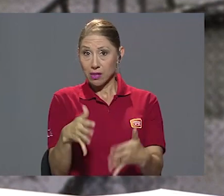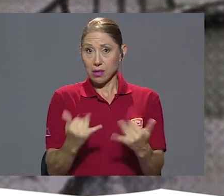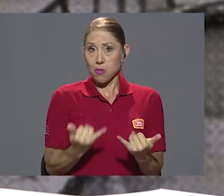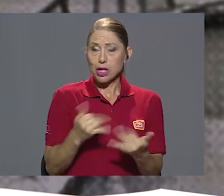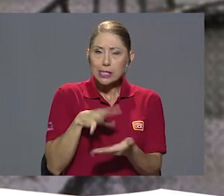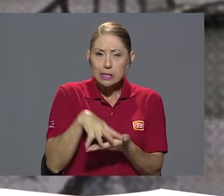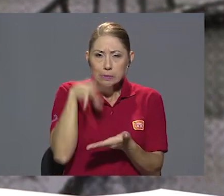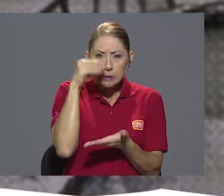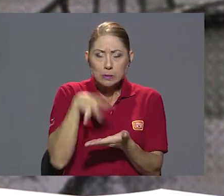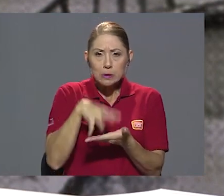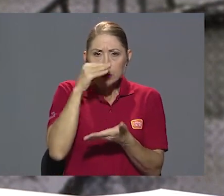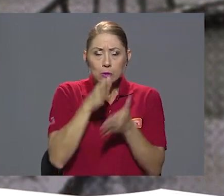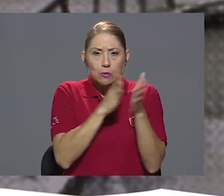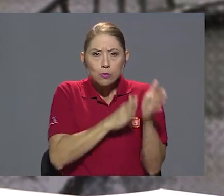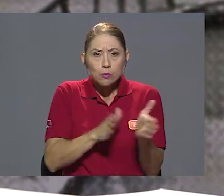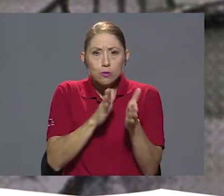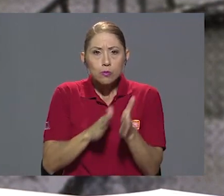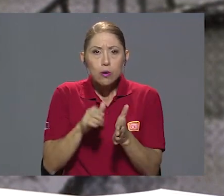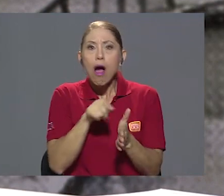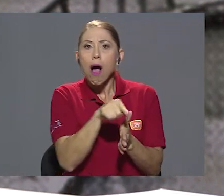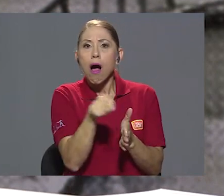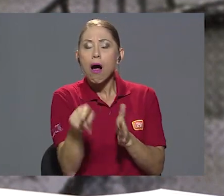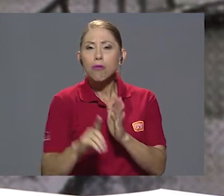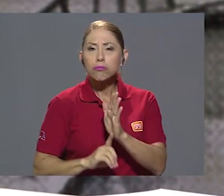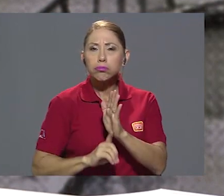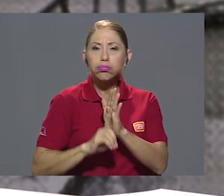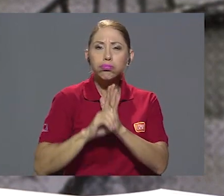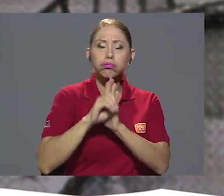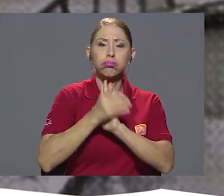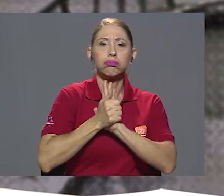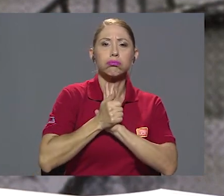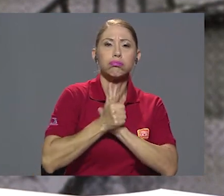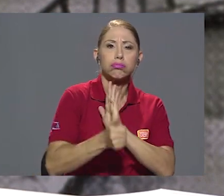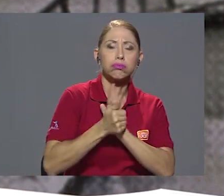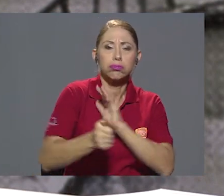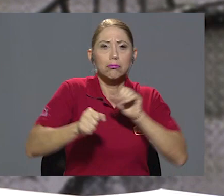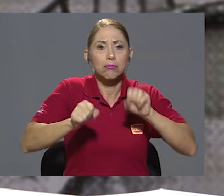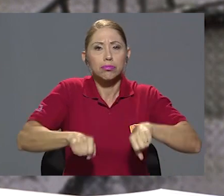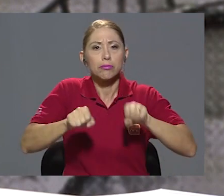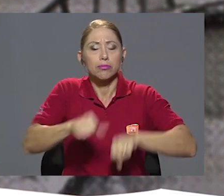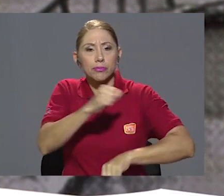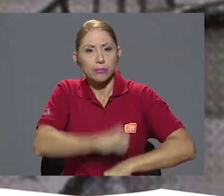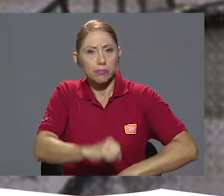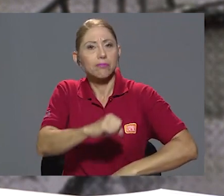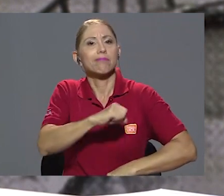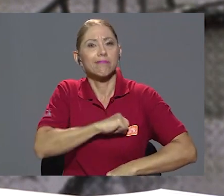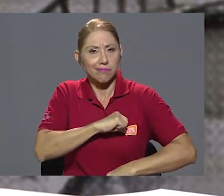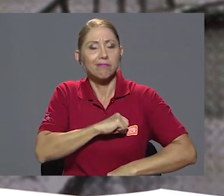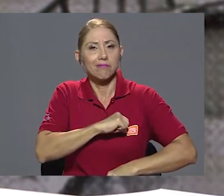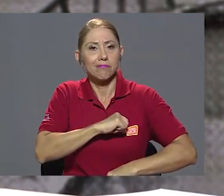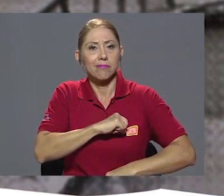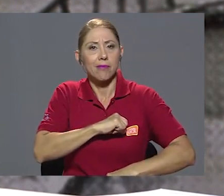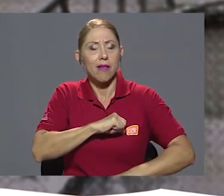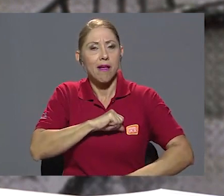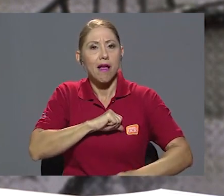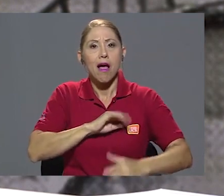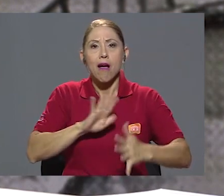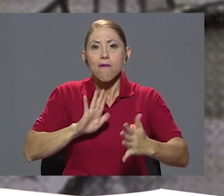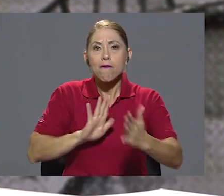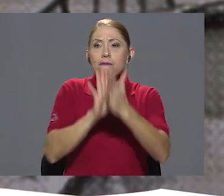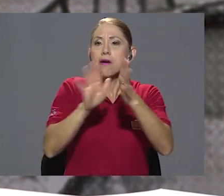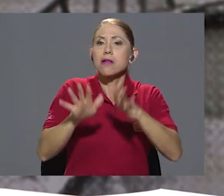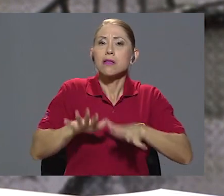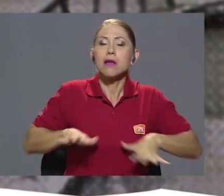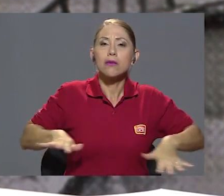formación vaya desarrollando habilidades, destrezas y también actitudes frente a